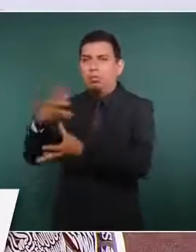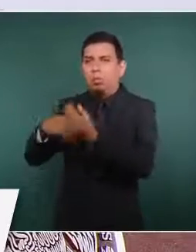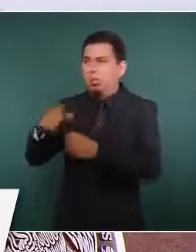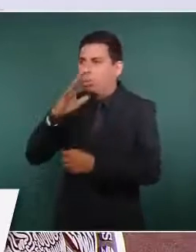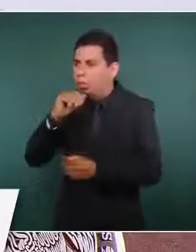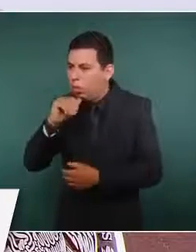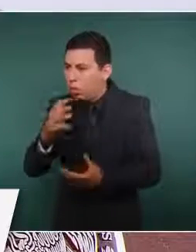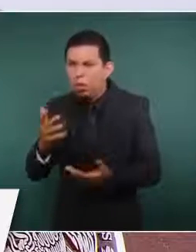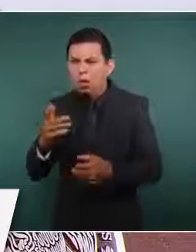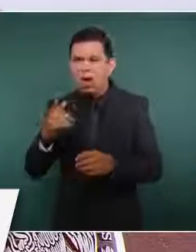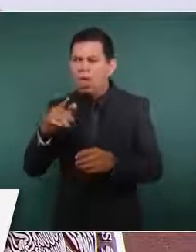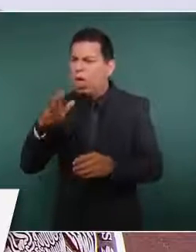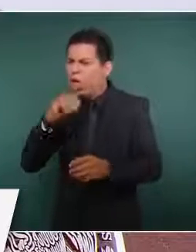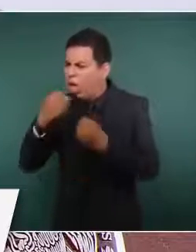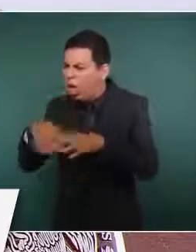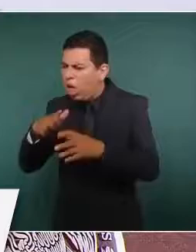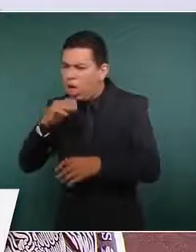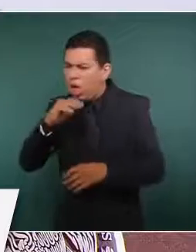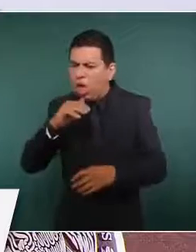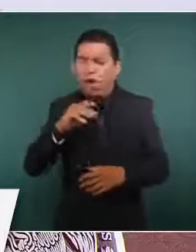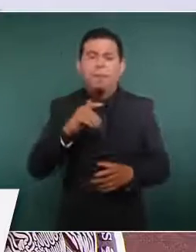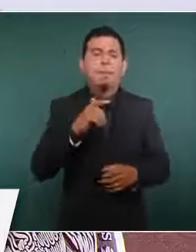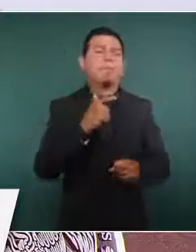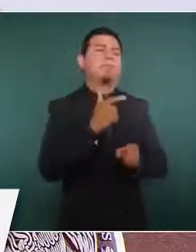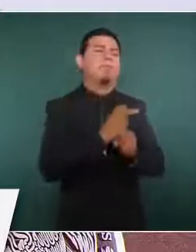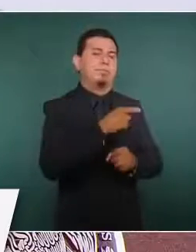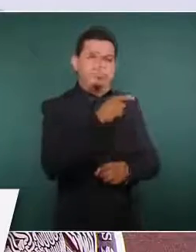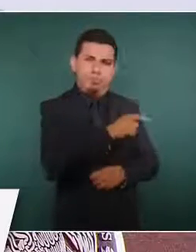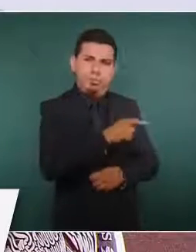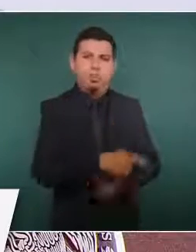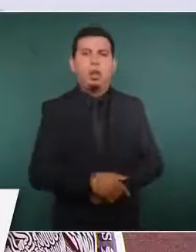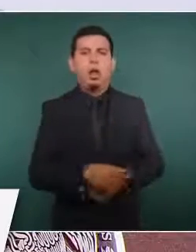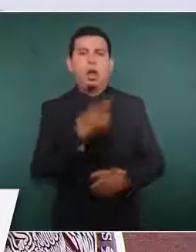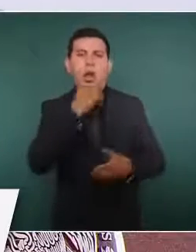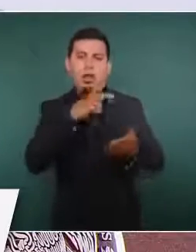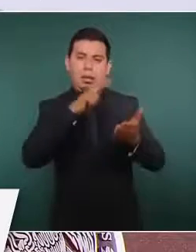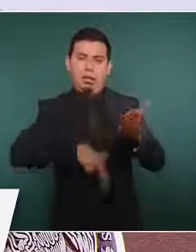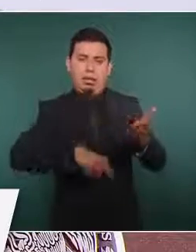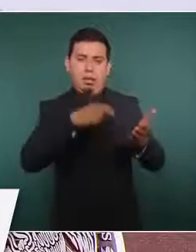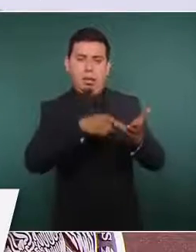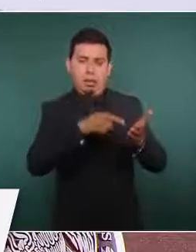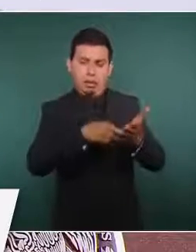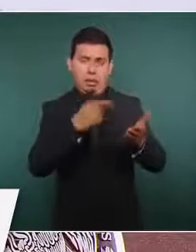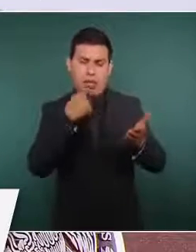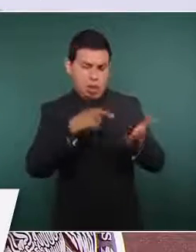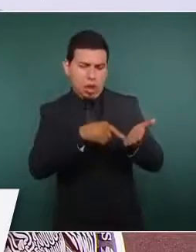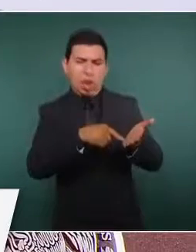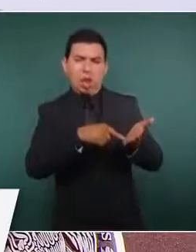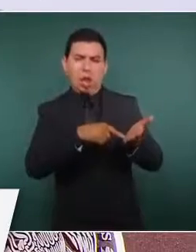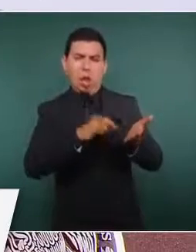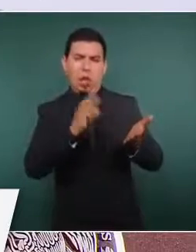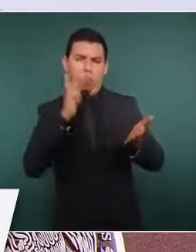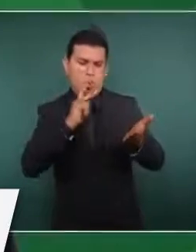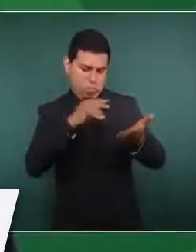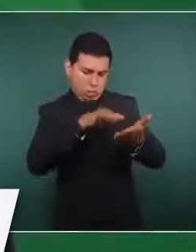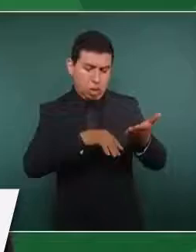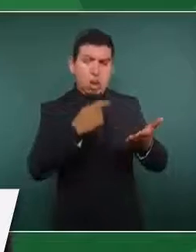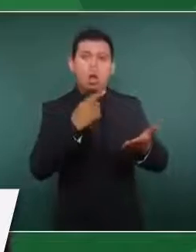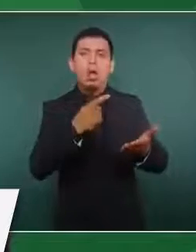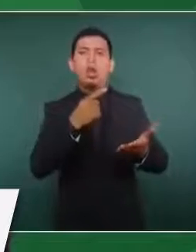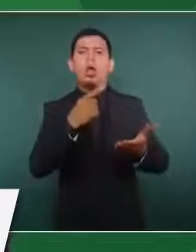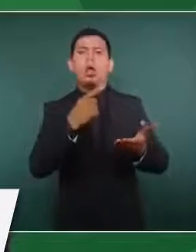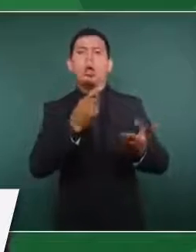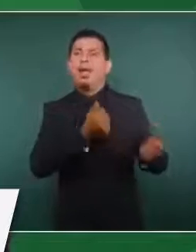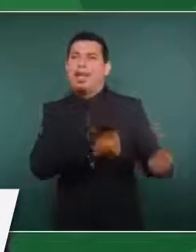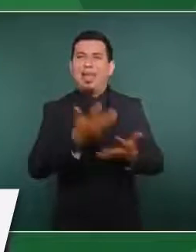En el contrato se establece que si Pemex no cumplía con la entrega,